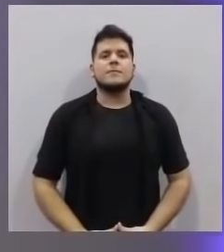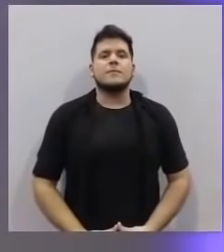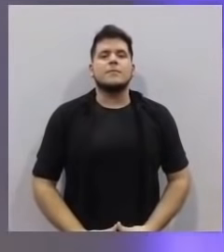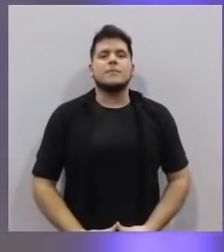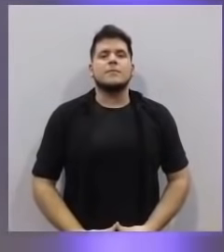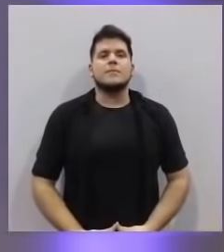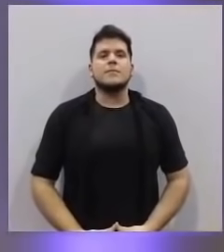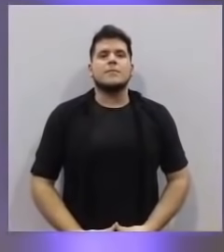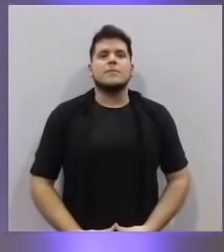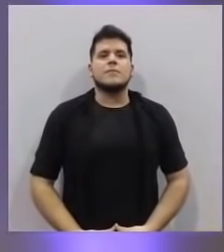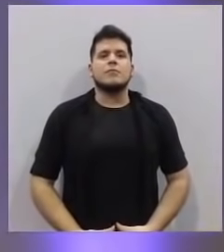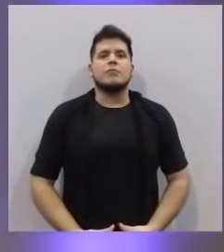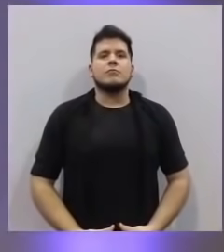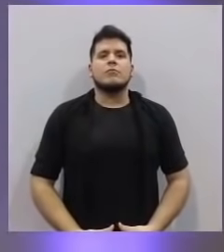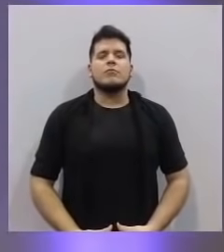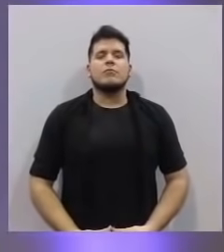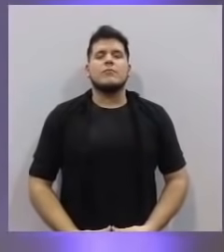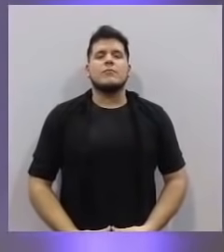cuando alguien te quita